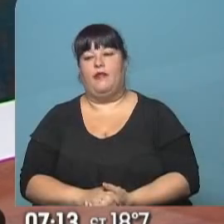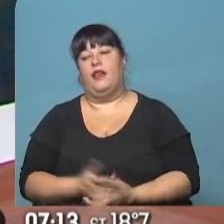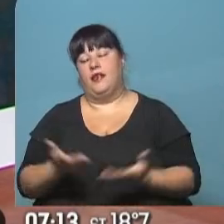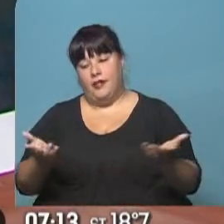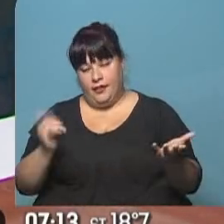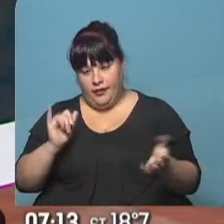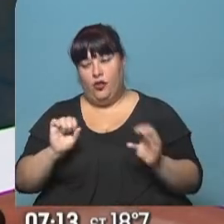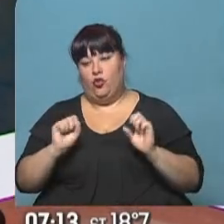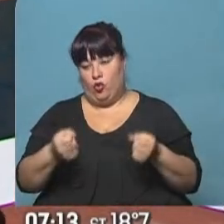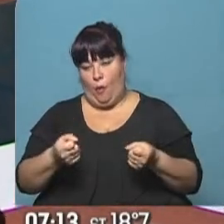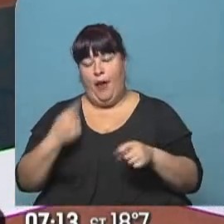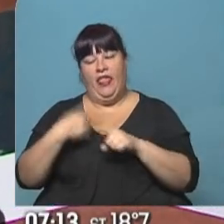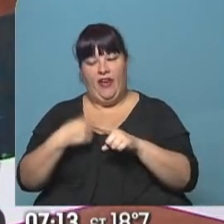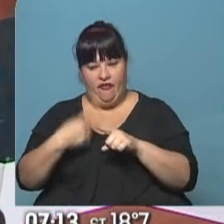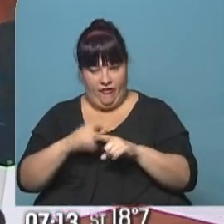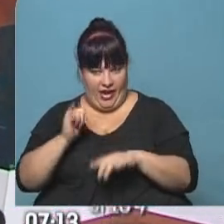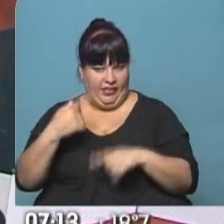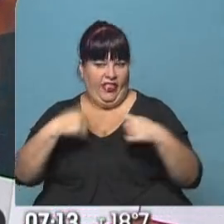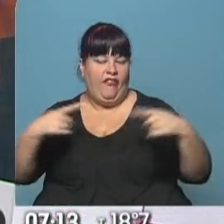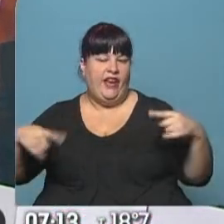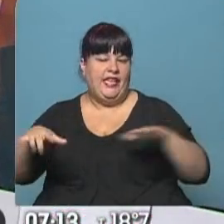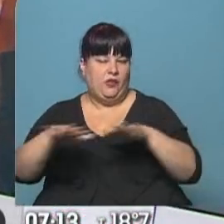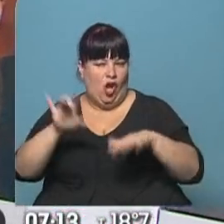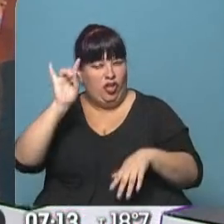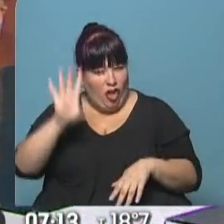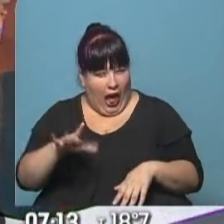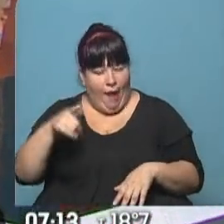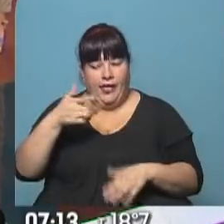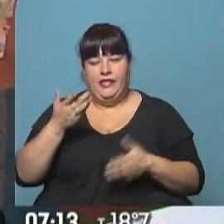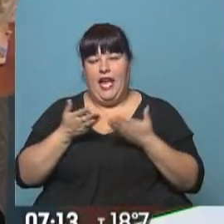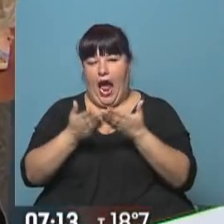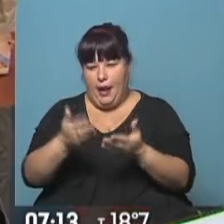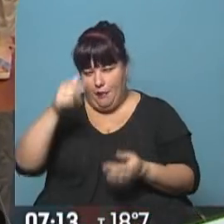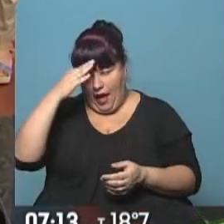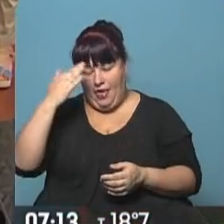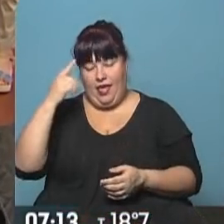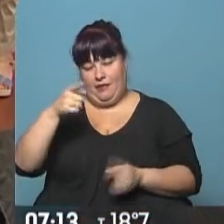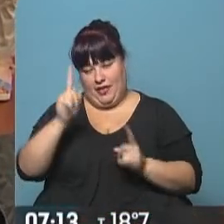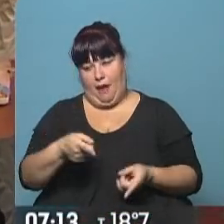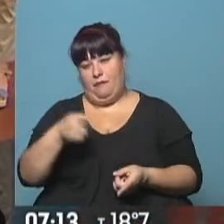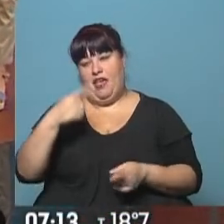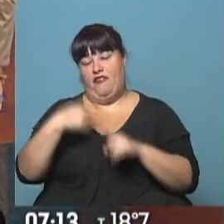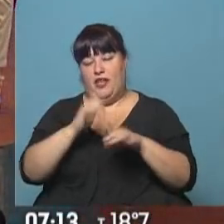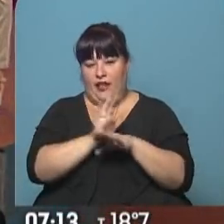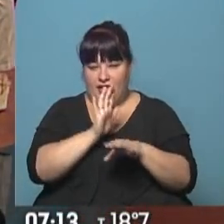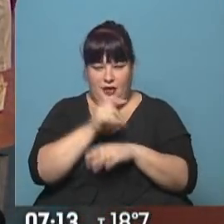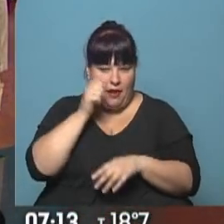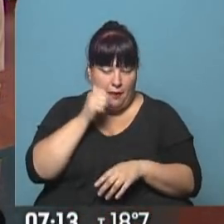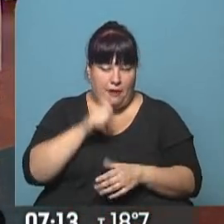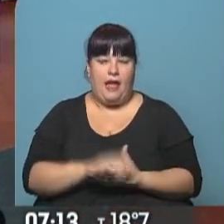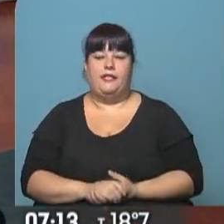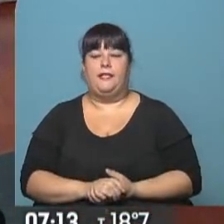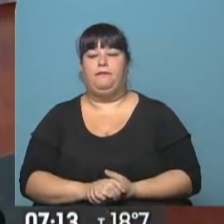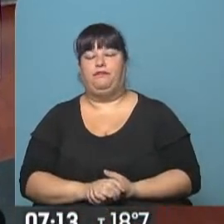Y claro que se han suspendido las celebraciones en distintos ámbitos, no solamente en la Armada, sino también, como veíamos en el Festival de Cine Mar del Plata,